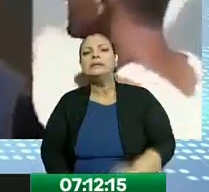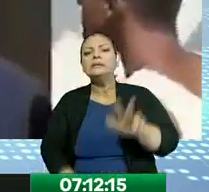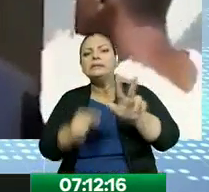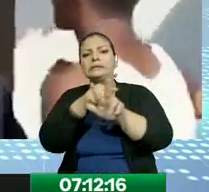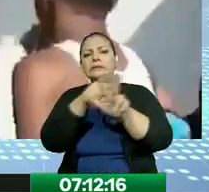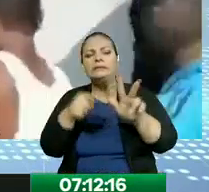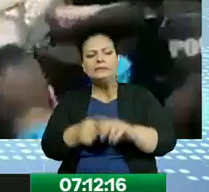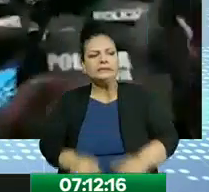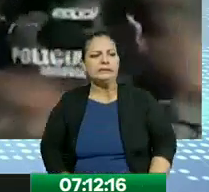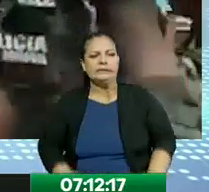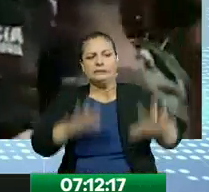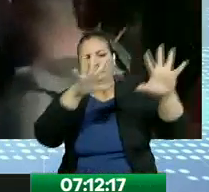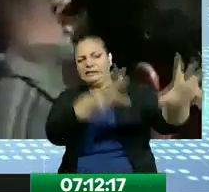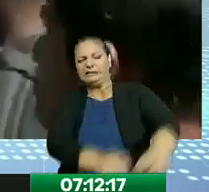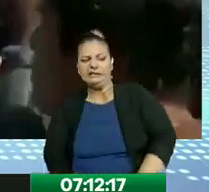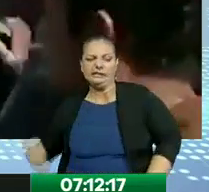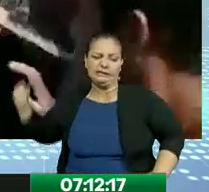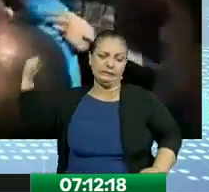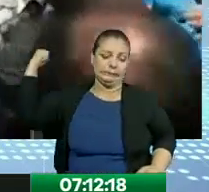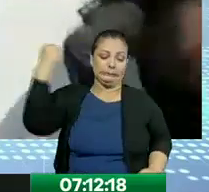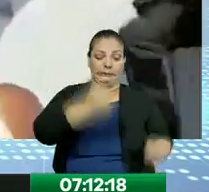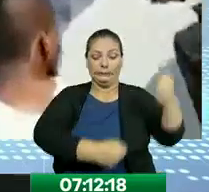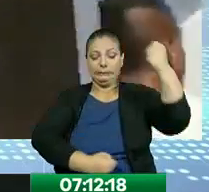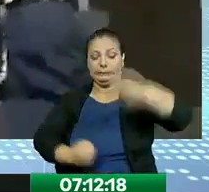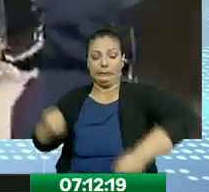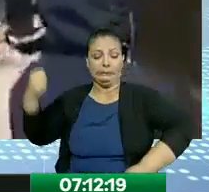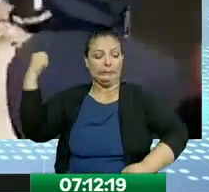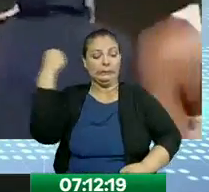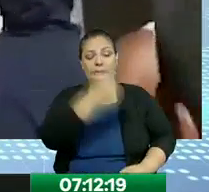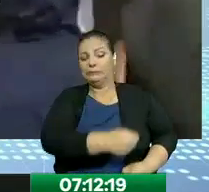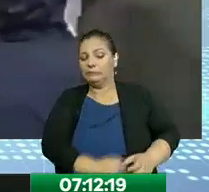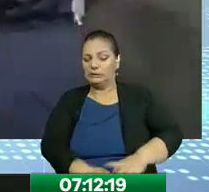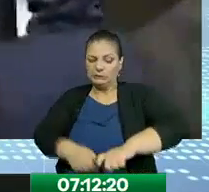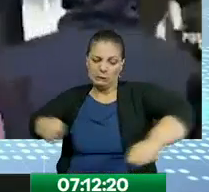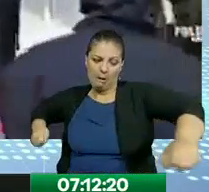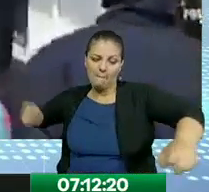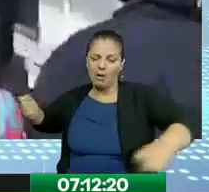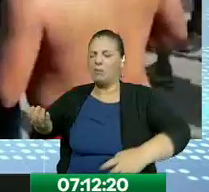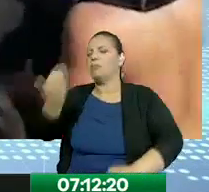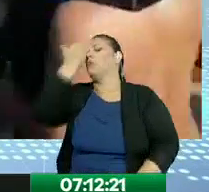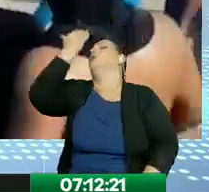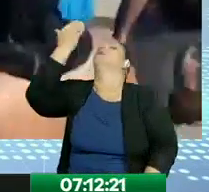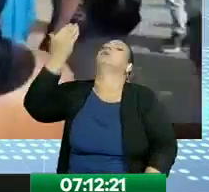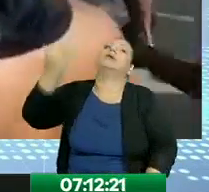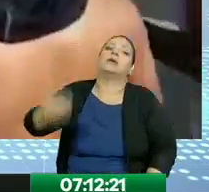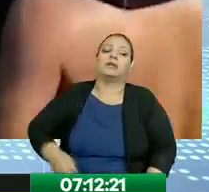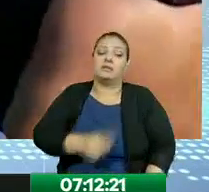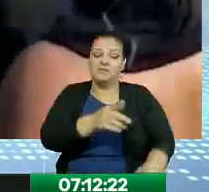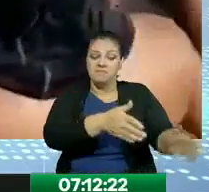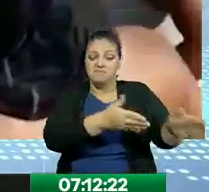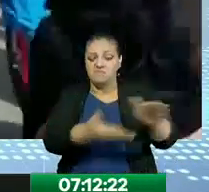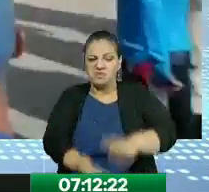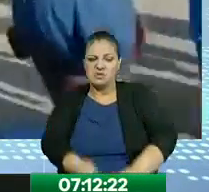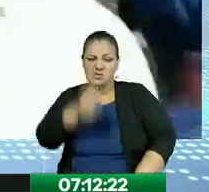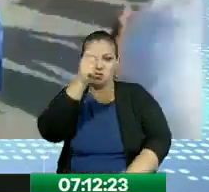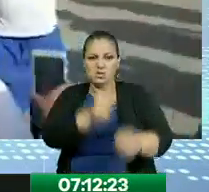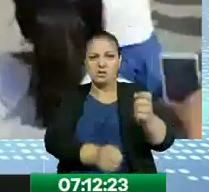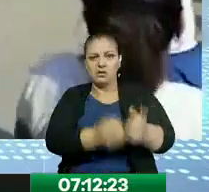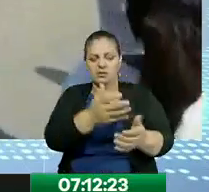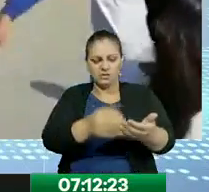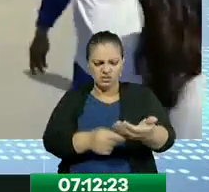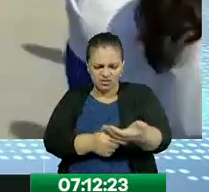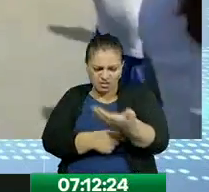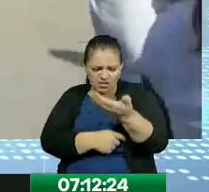actos de barbarie, yo recordaba las escenas de la película El Gladiador, cuando en pleno circo romano,